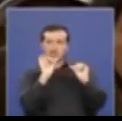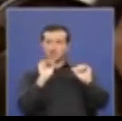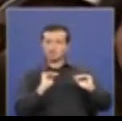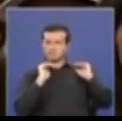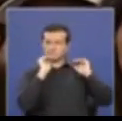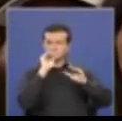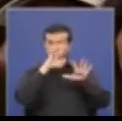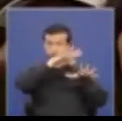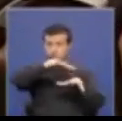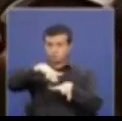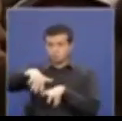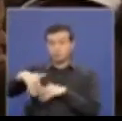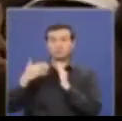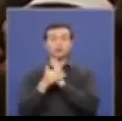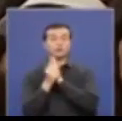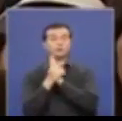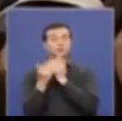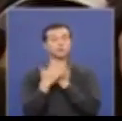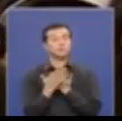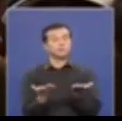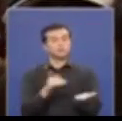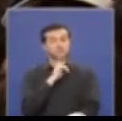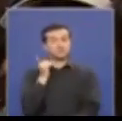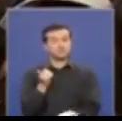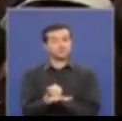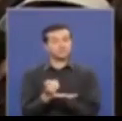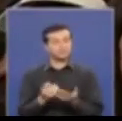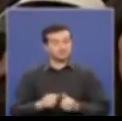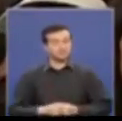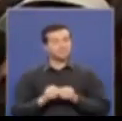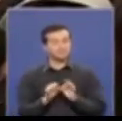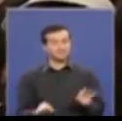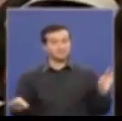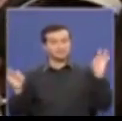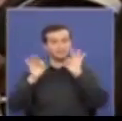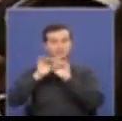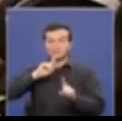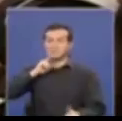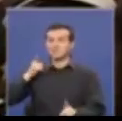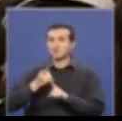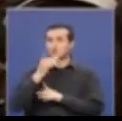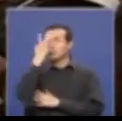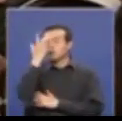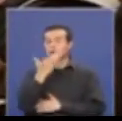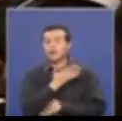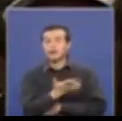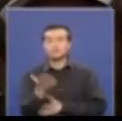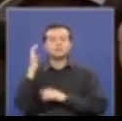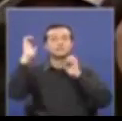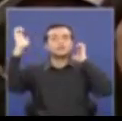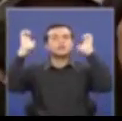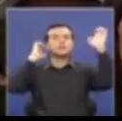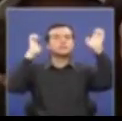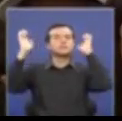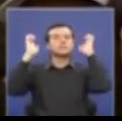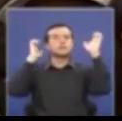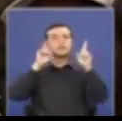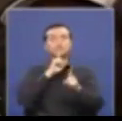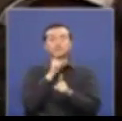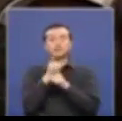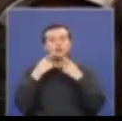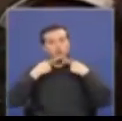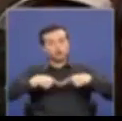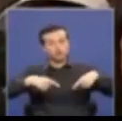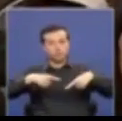cuanto al fortalecimiento de capacidades, eso es muy importante porque es una estrategia que nosotros llamamos